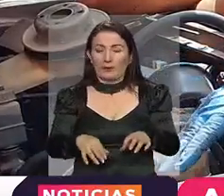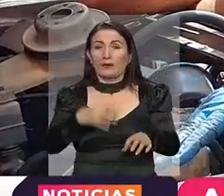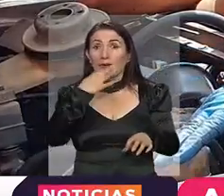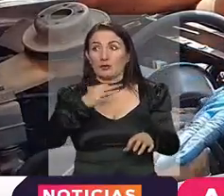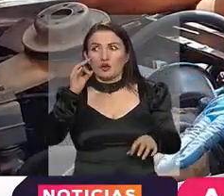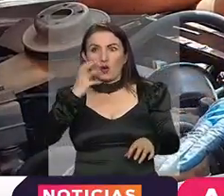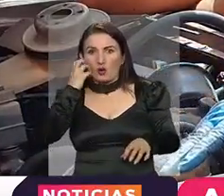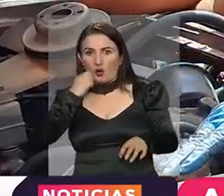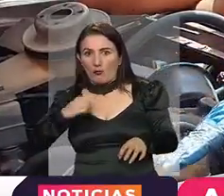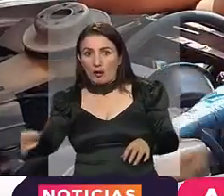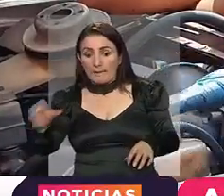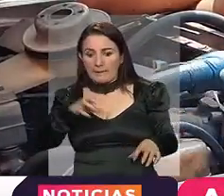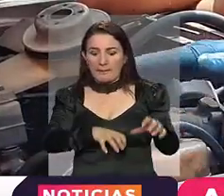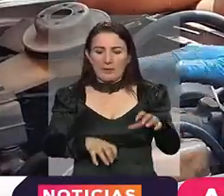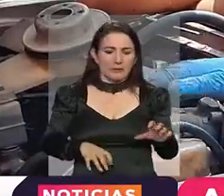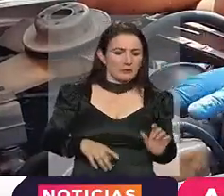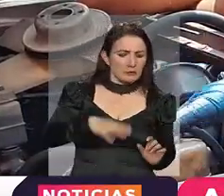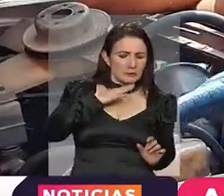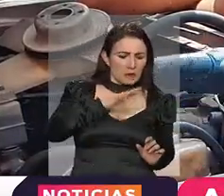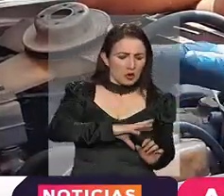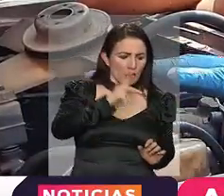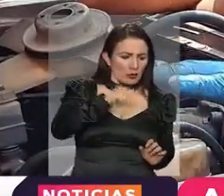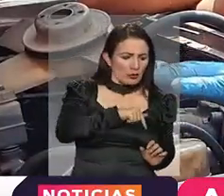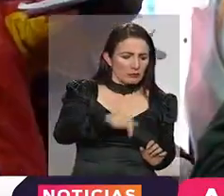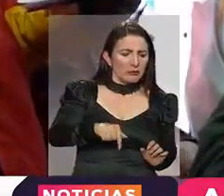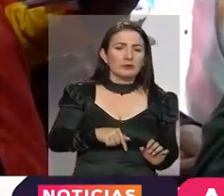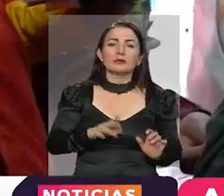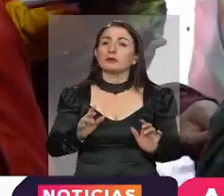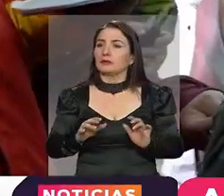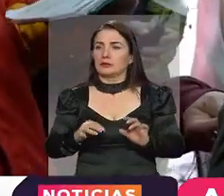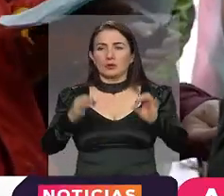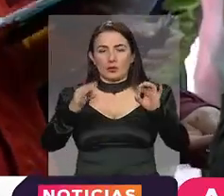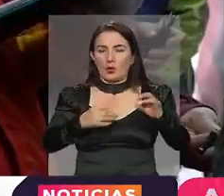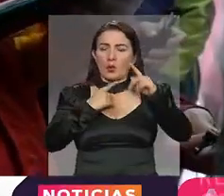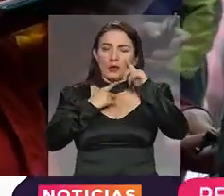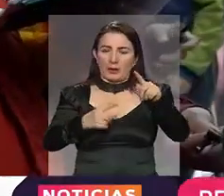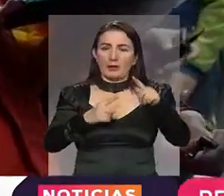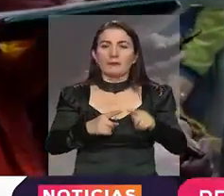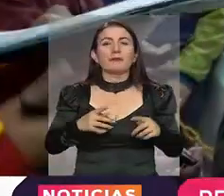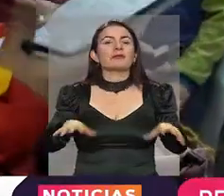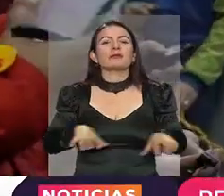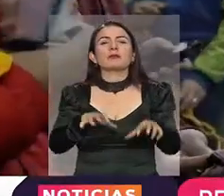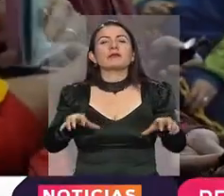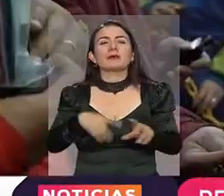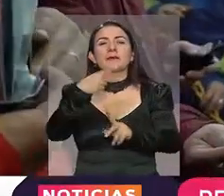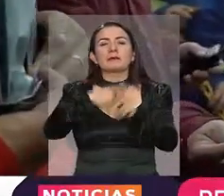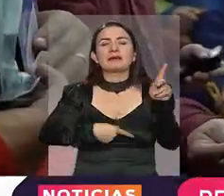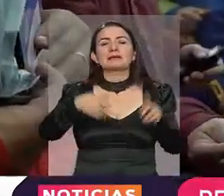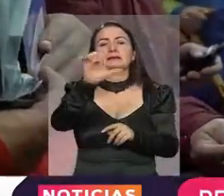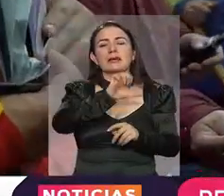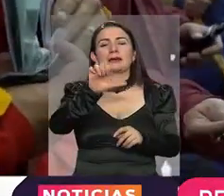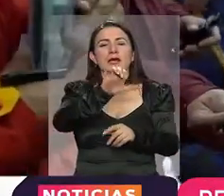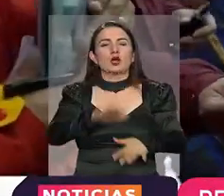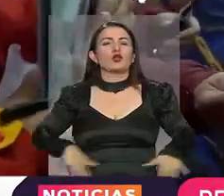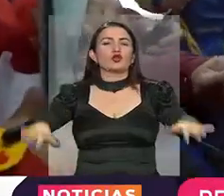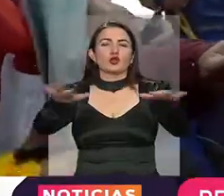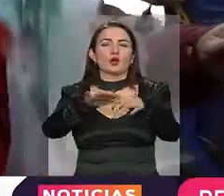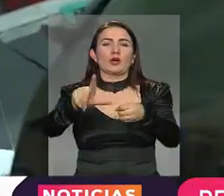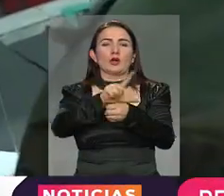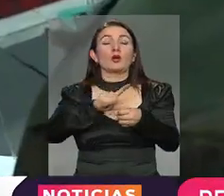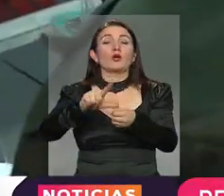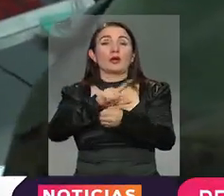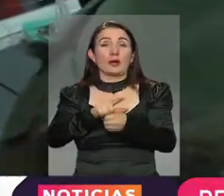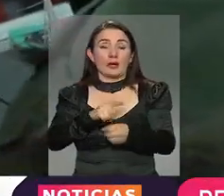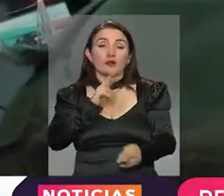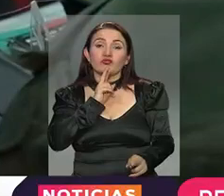ser originados por un hurto, por un delito. Estos operativos se han realizado desde el mes de enero en todas las localidades,